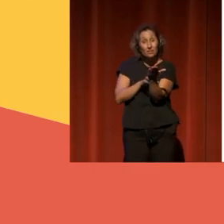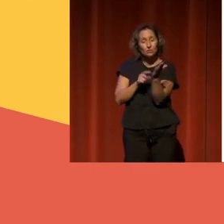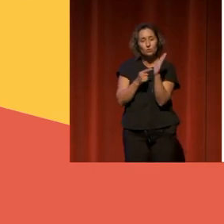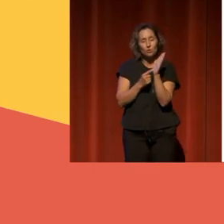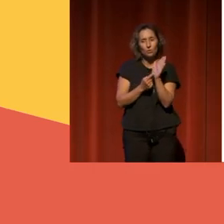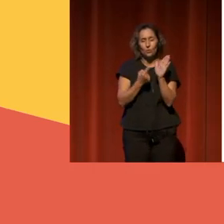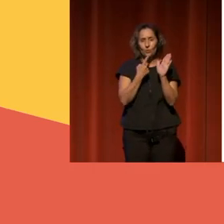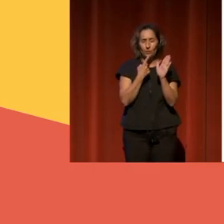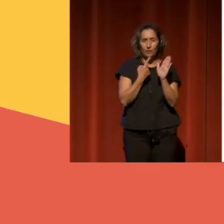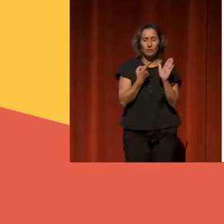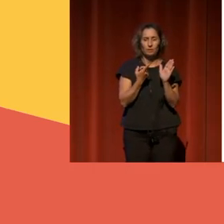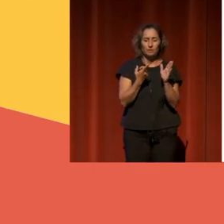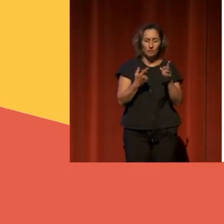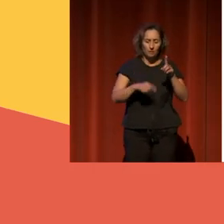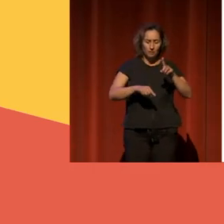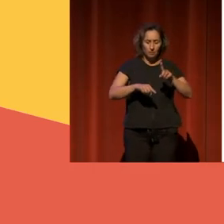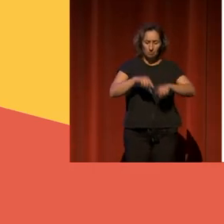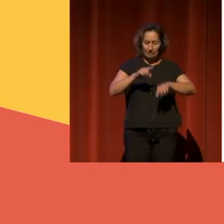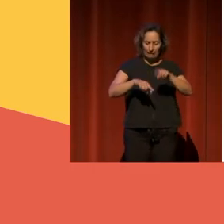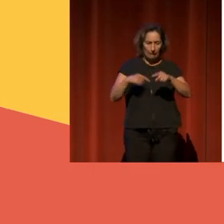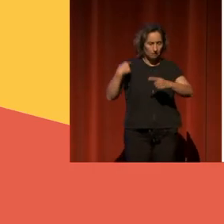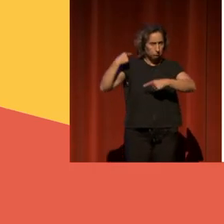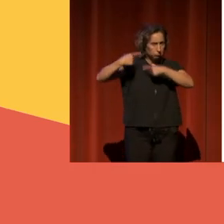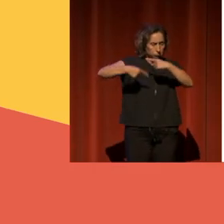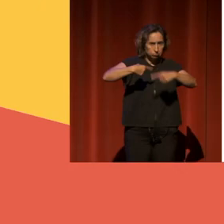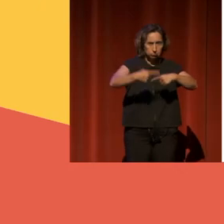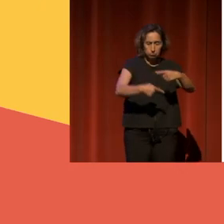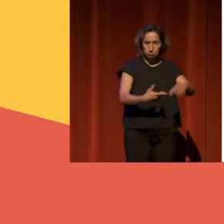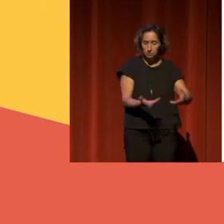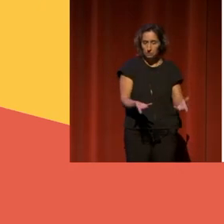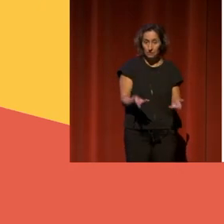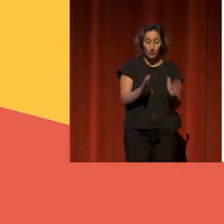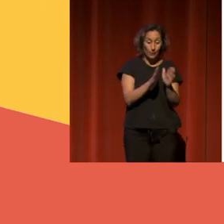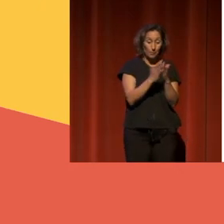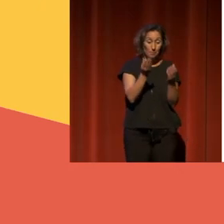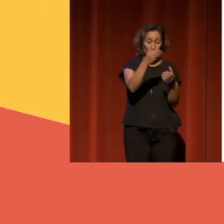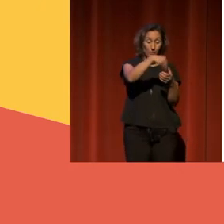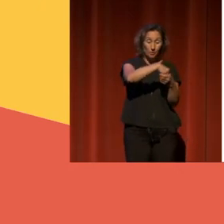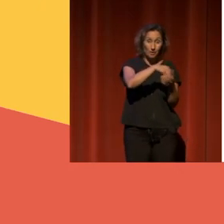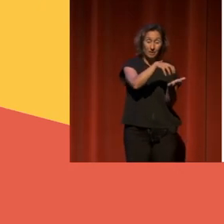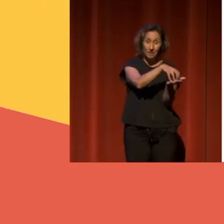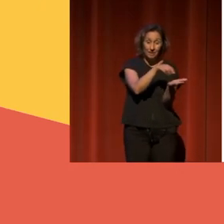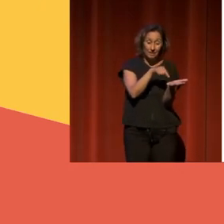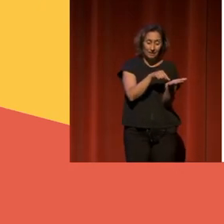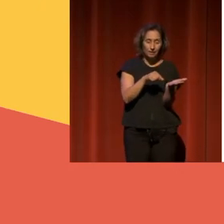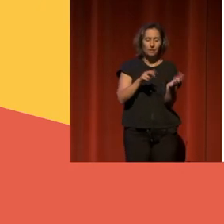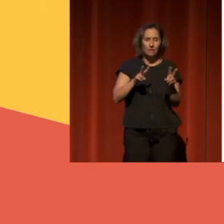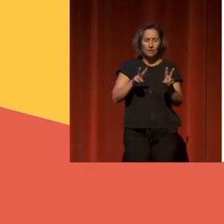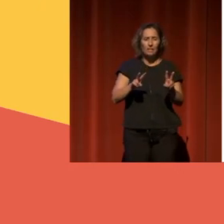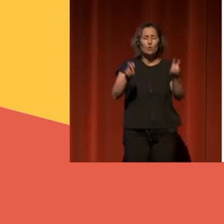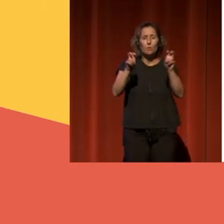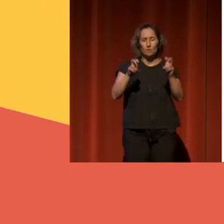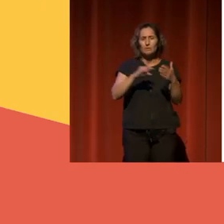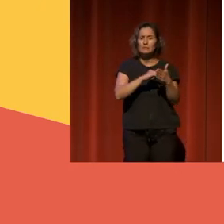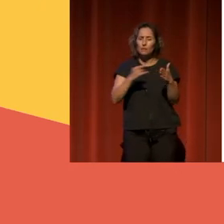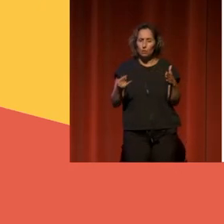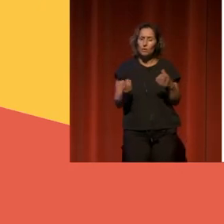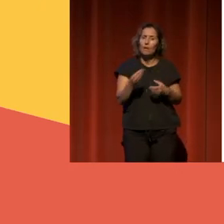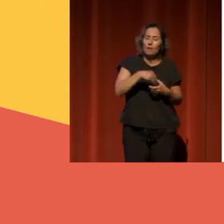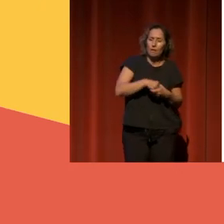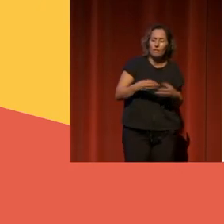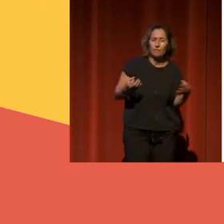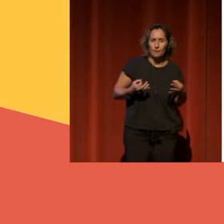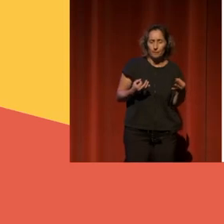que, además de materiales tradicionales, las bibliotecas deben incorporar también innovaciones tecnológicas según